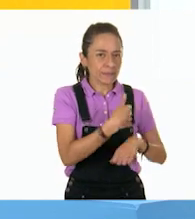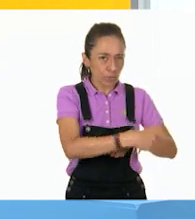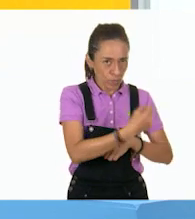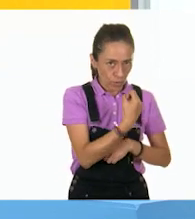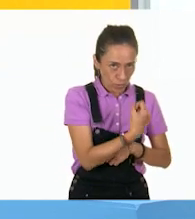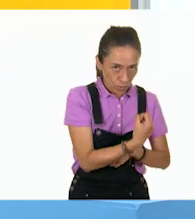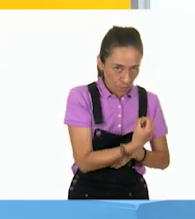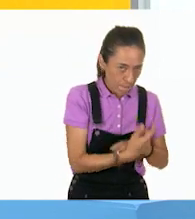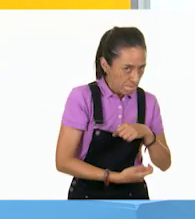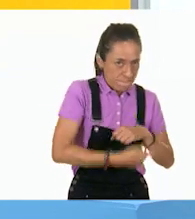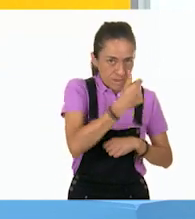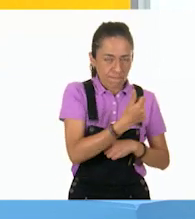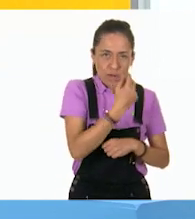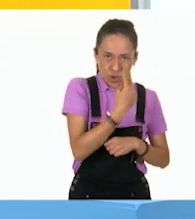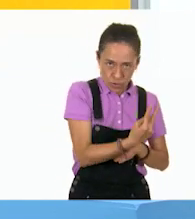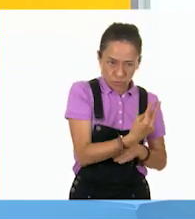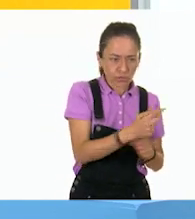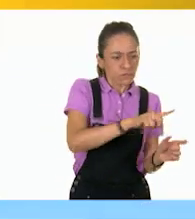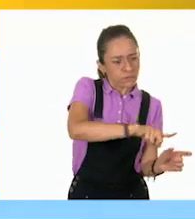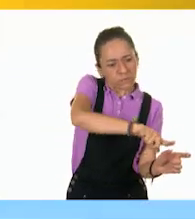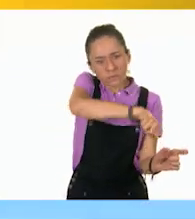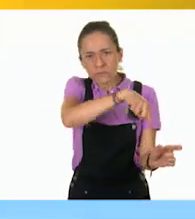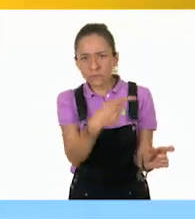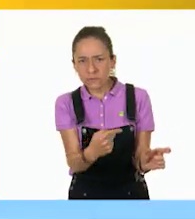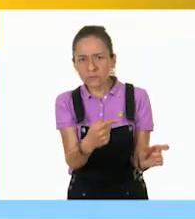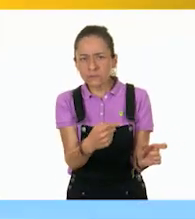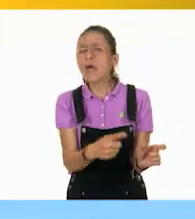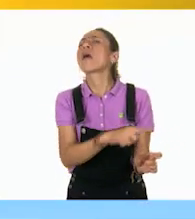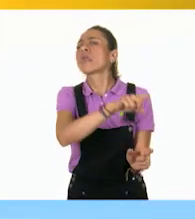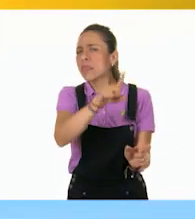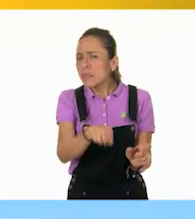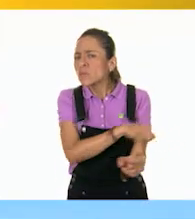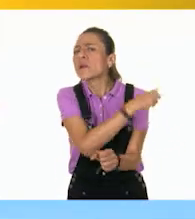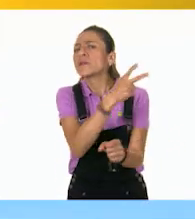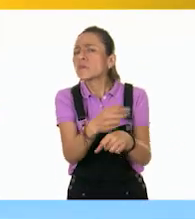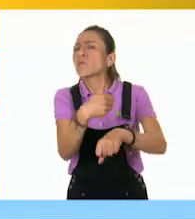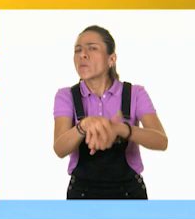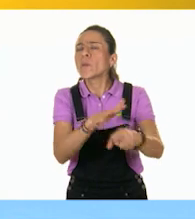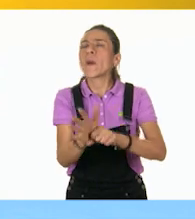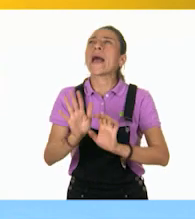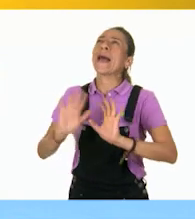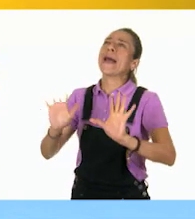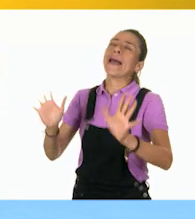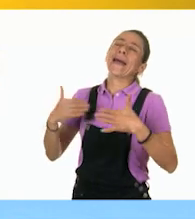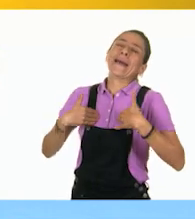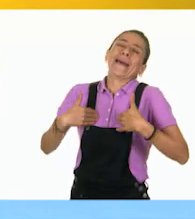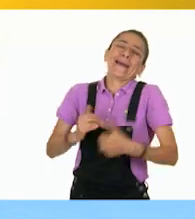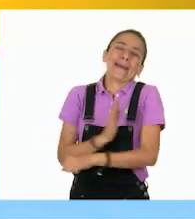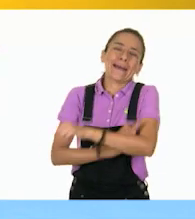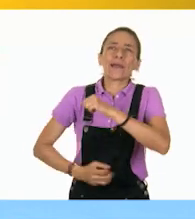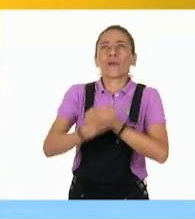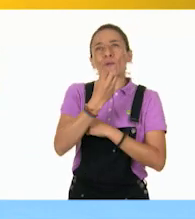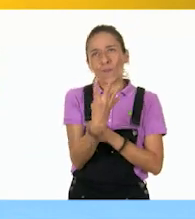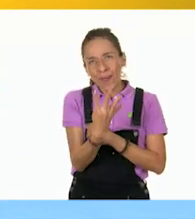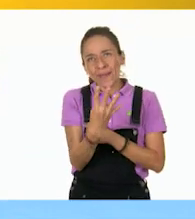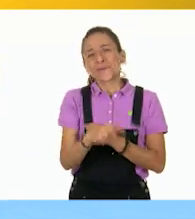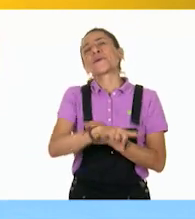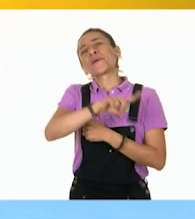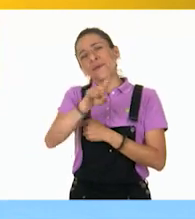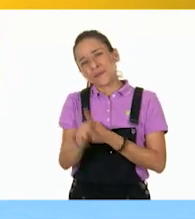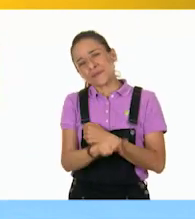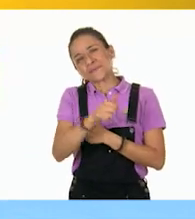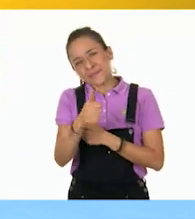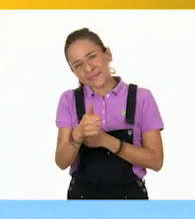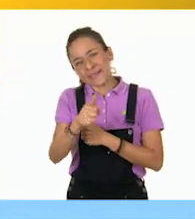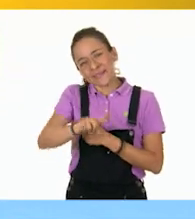el primer término es 2? Ah, vaya, vaya. Pues es el 4. Y luego sigue el 6, y luego el 8,